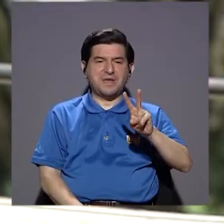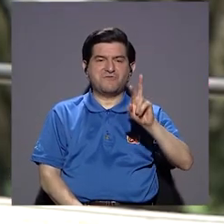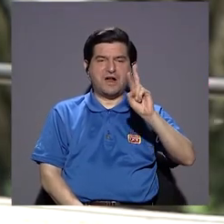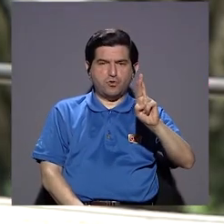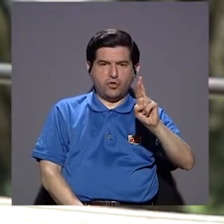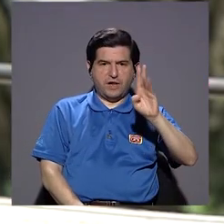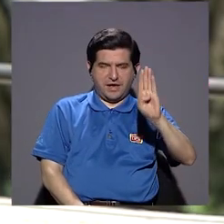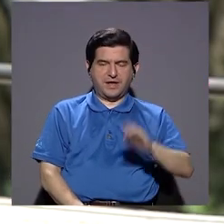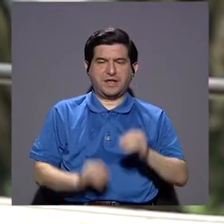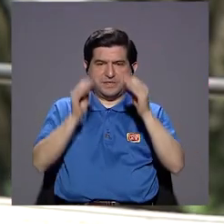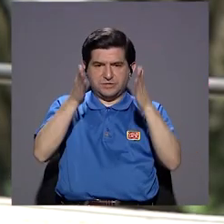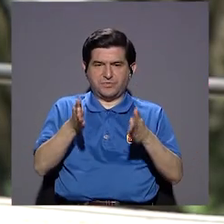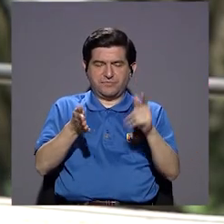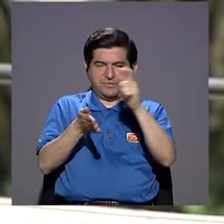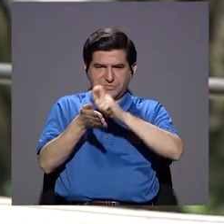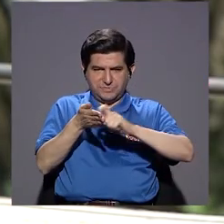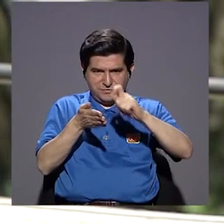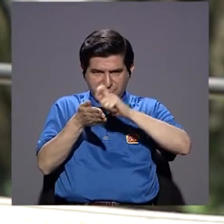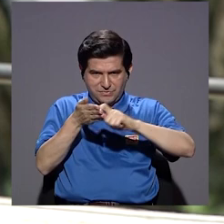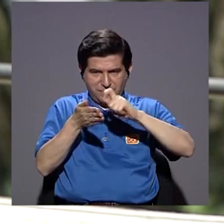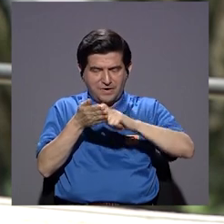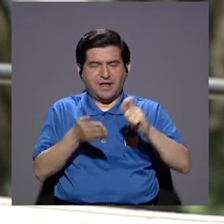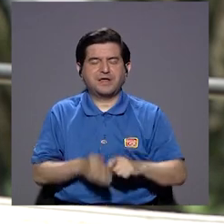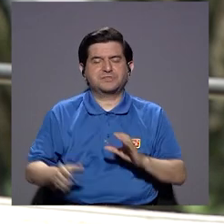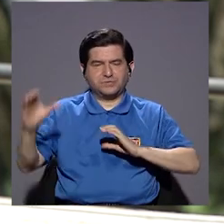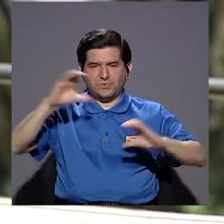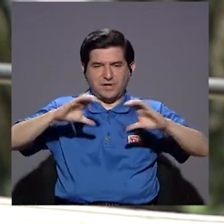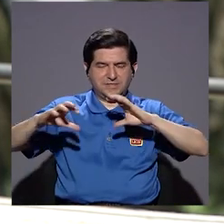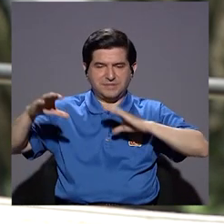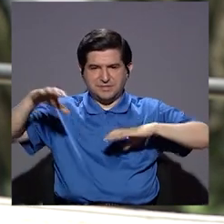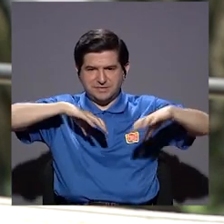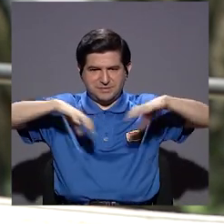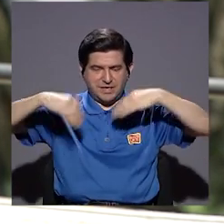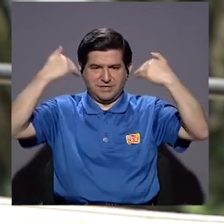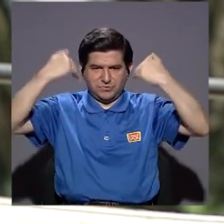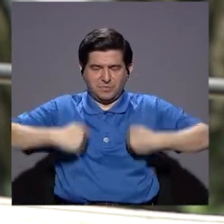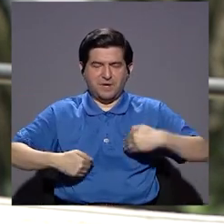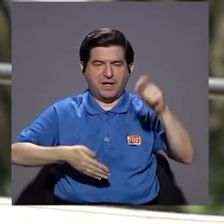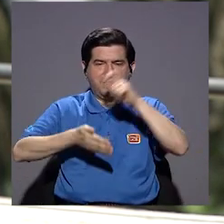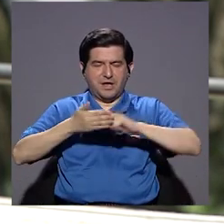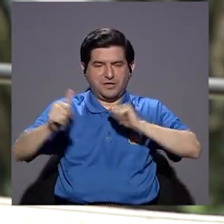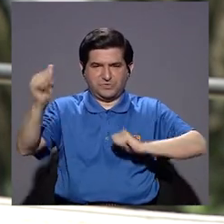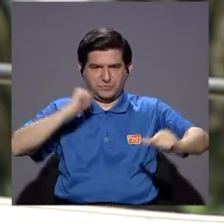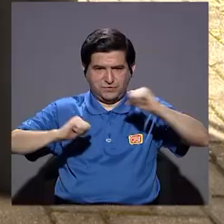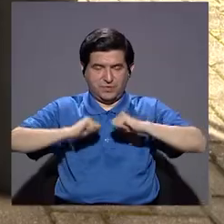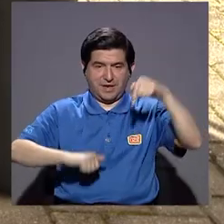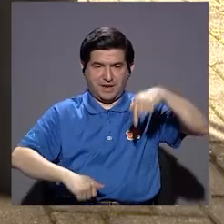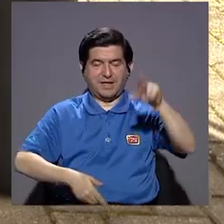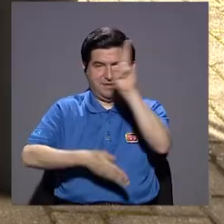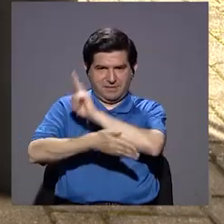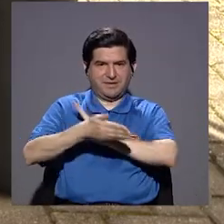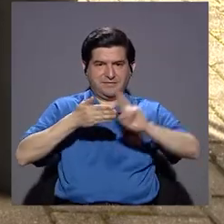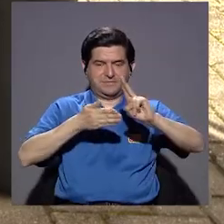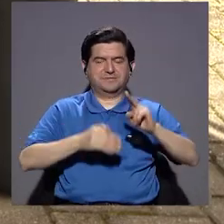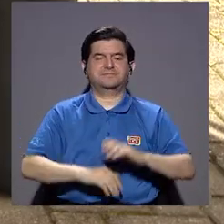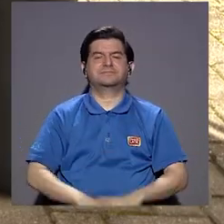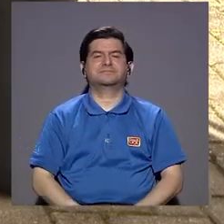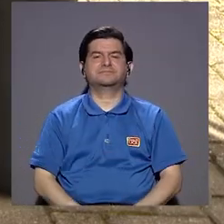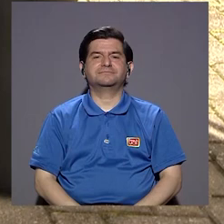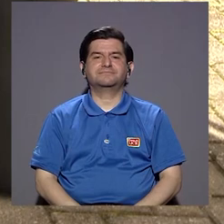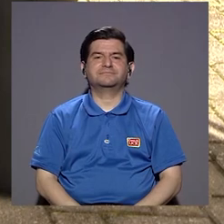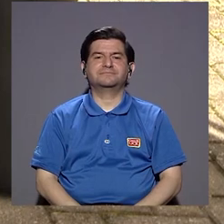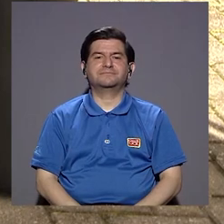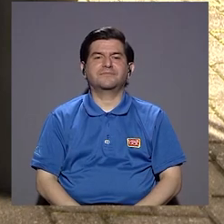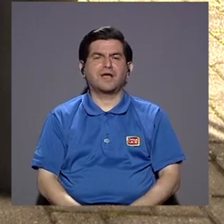Barquero, profesora de nuestra universidad en la Escuela de Ciencias del Movimiento Humano y en la Escuela de Artes Dramáticas. Vivian,